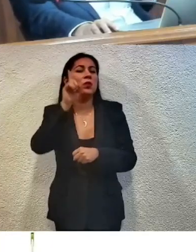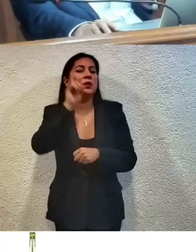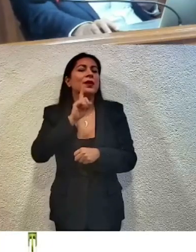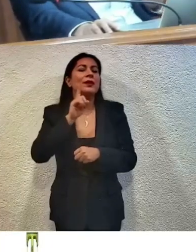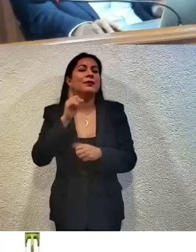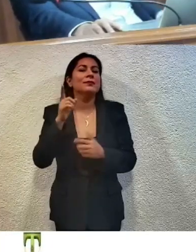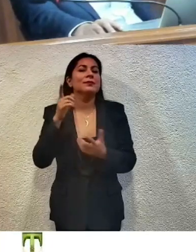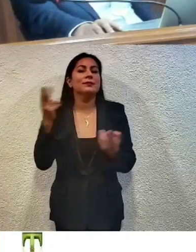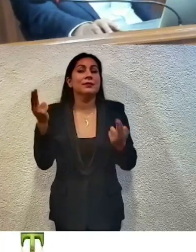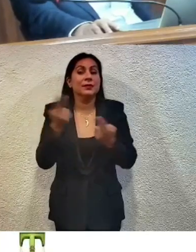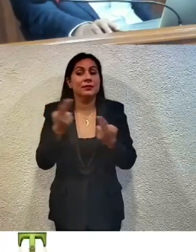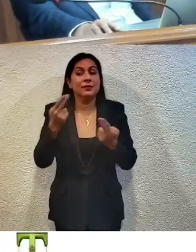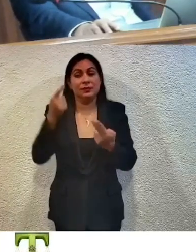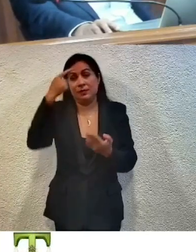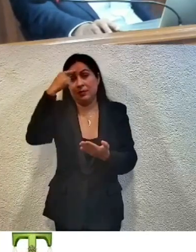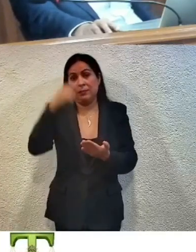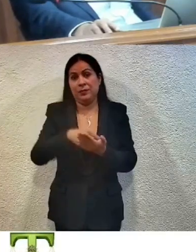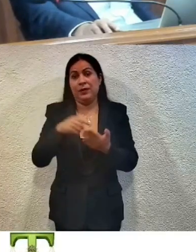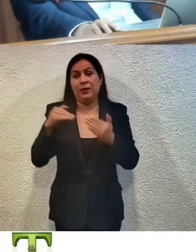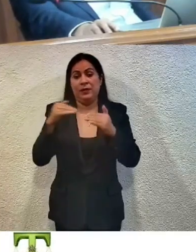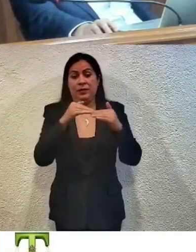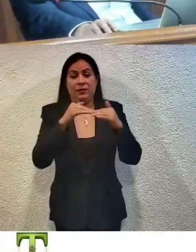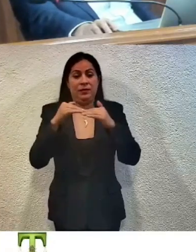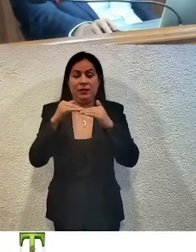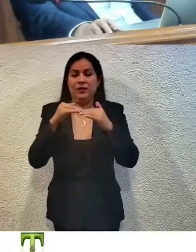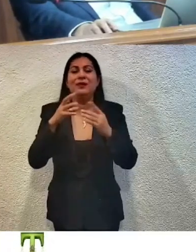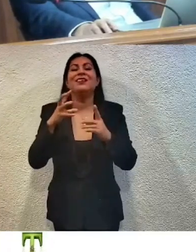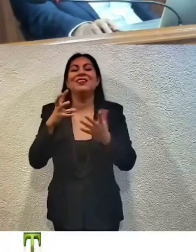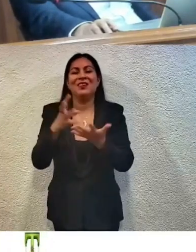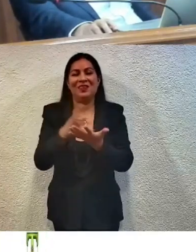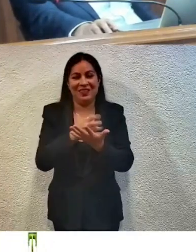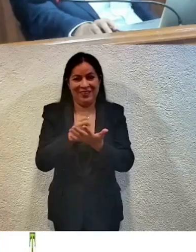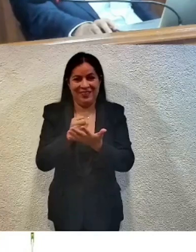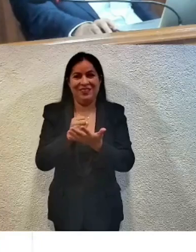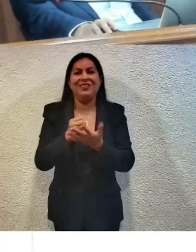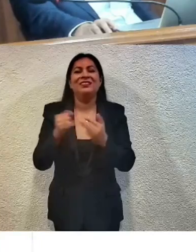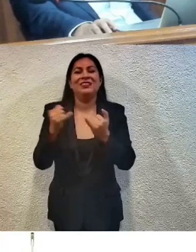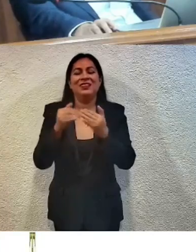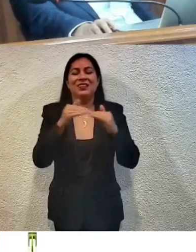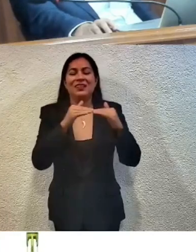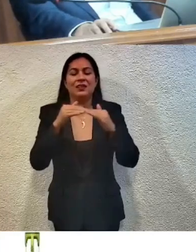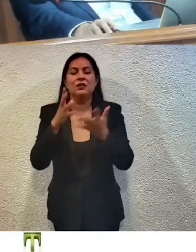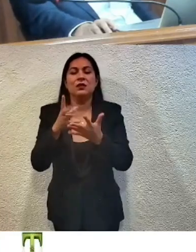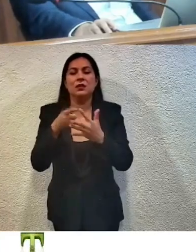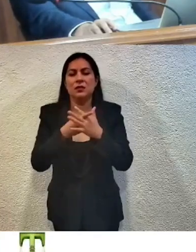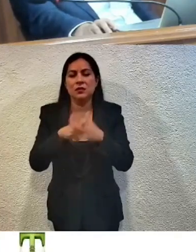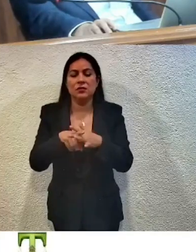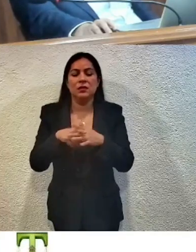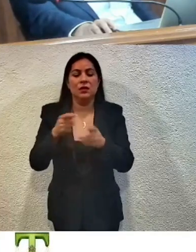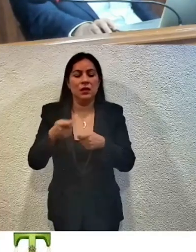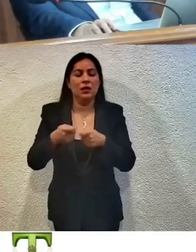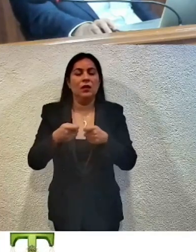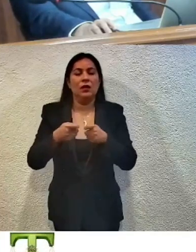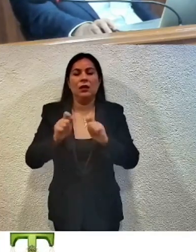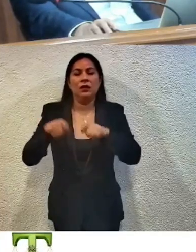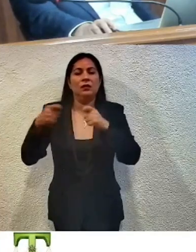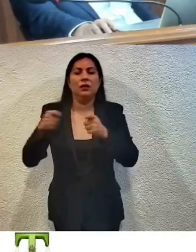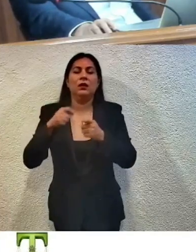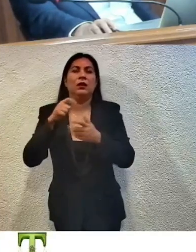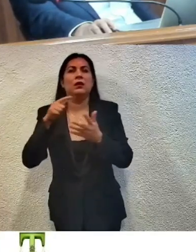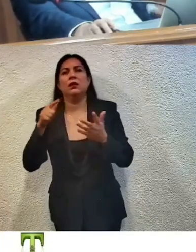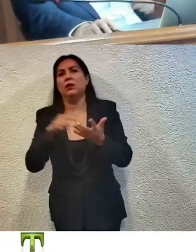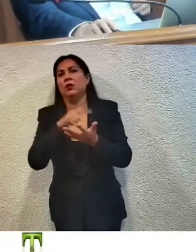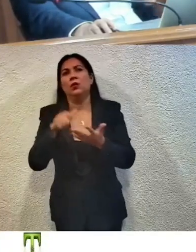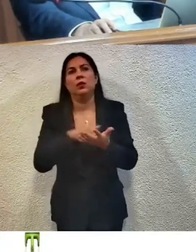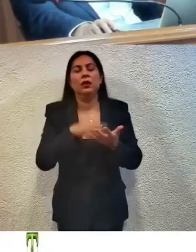se requieren para compensar los géneros y lograr la paridad inicial en la distribución de las fórmulas